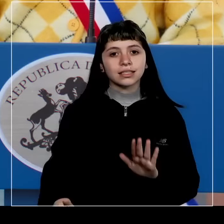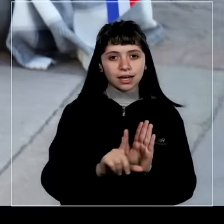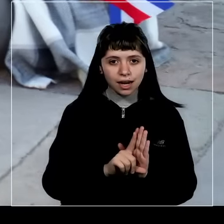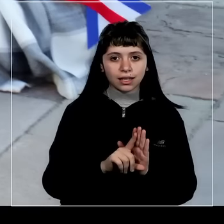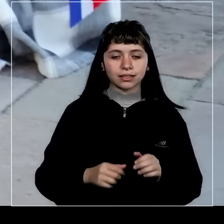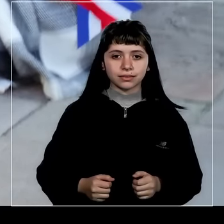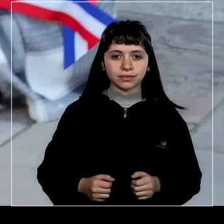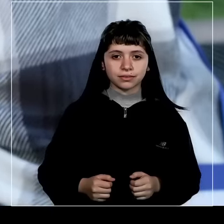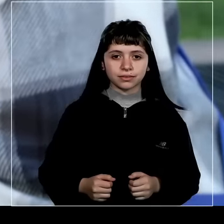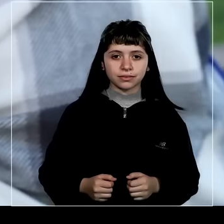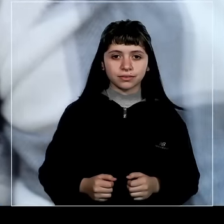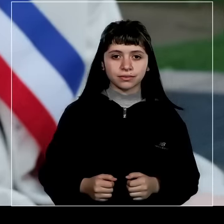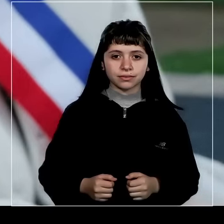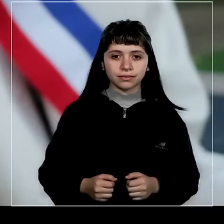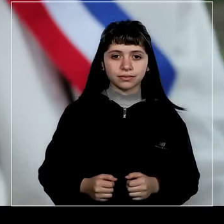ley.